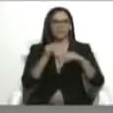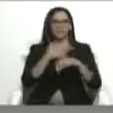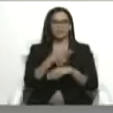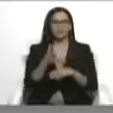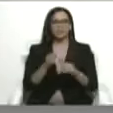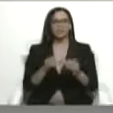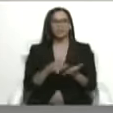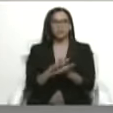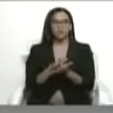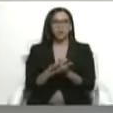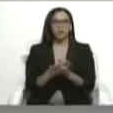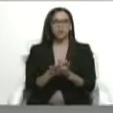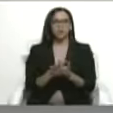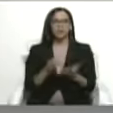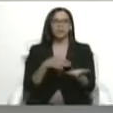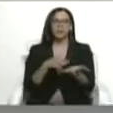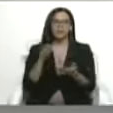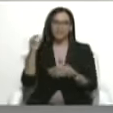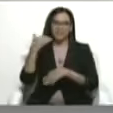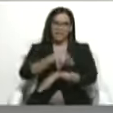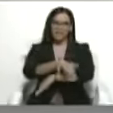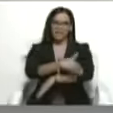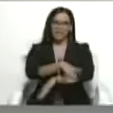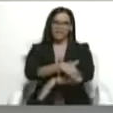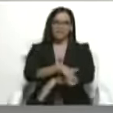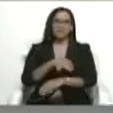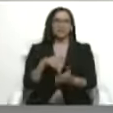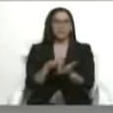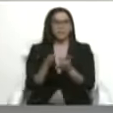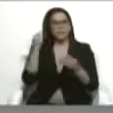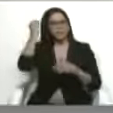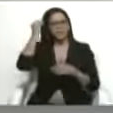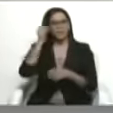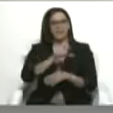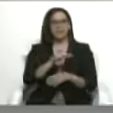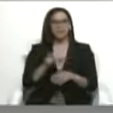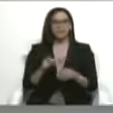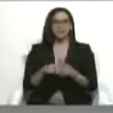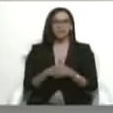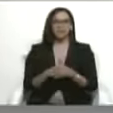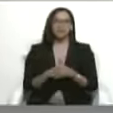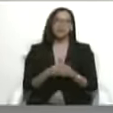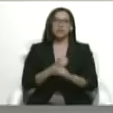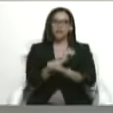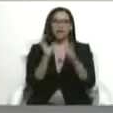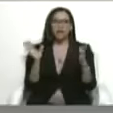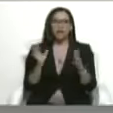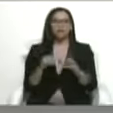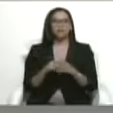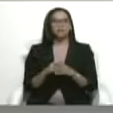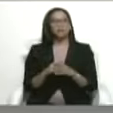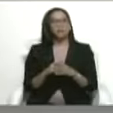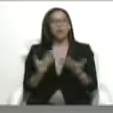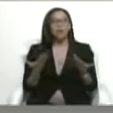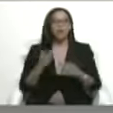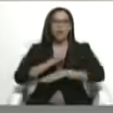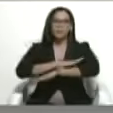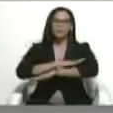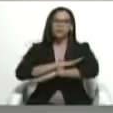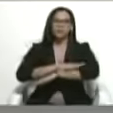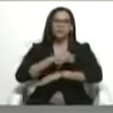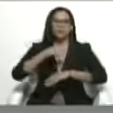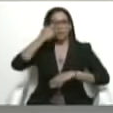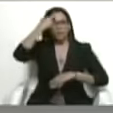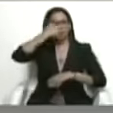porque a propósito de lo que ocurre en la calle, de lo que piensa la gente en la calle, obviamente, ¿cuál es la postura de la